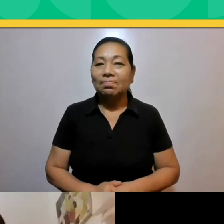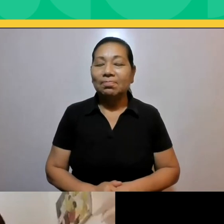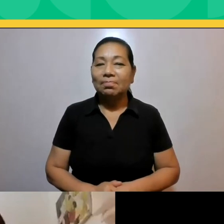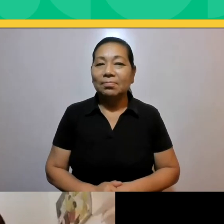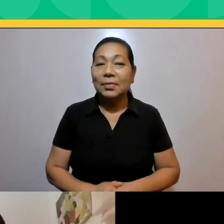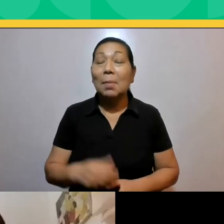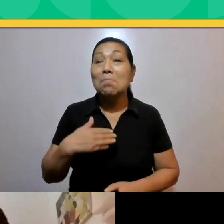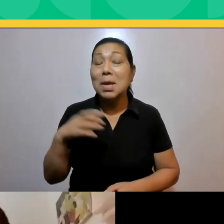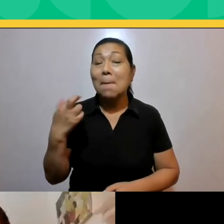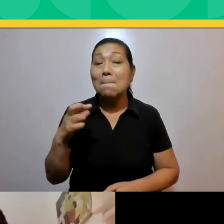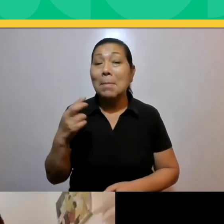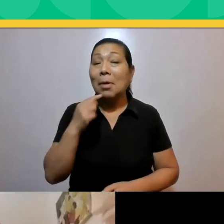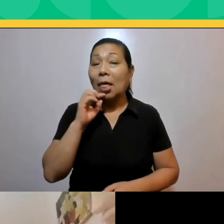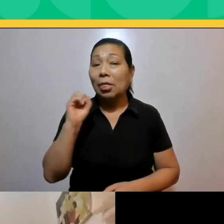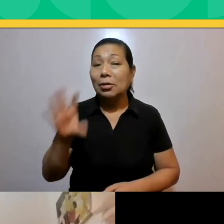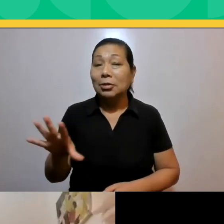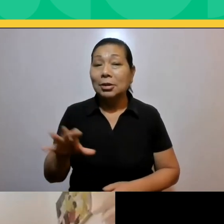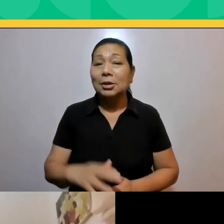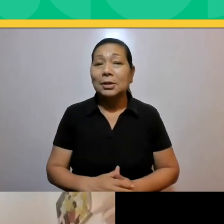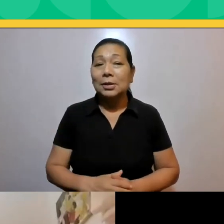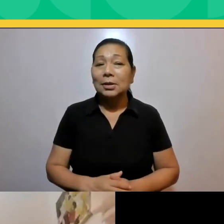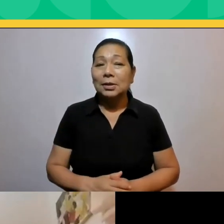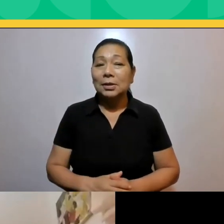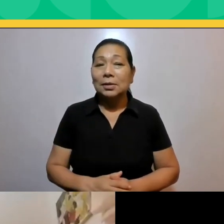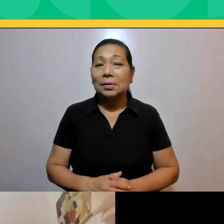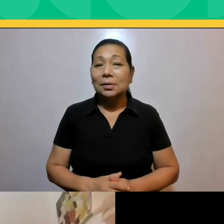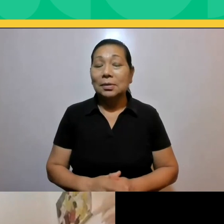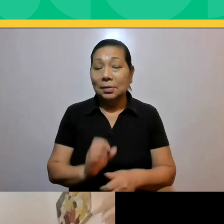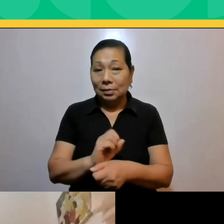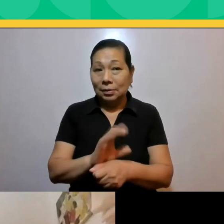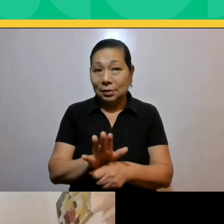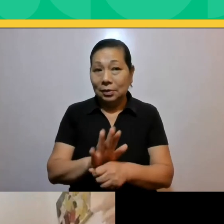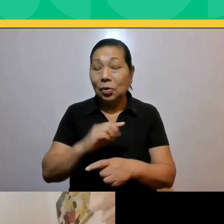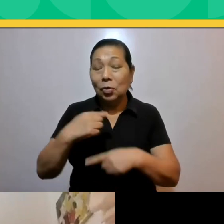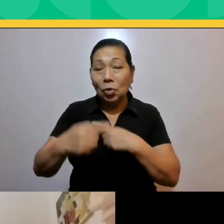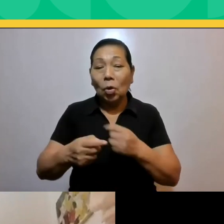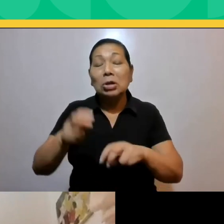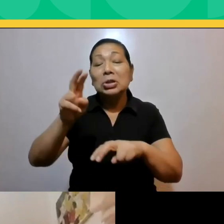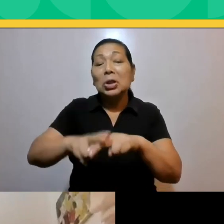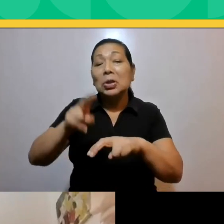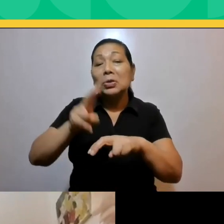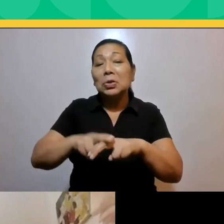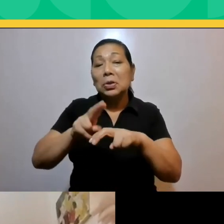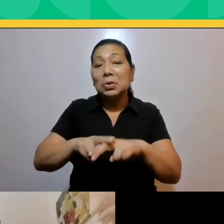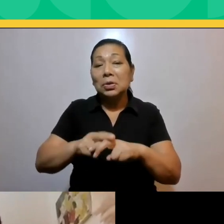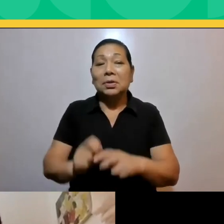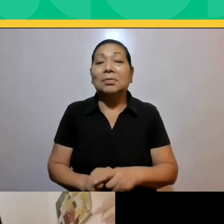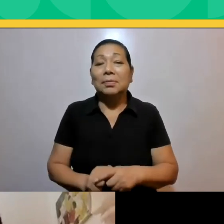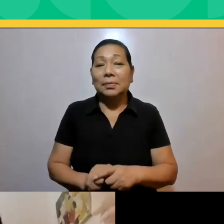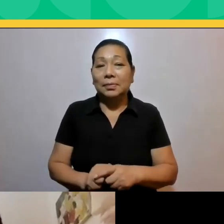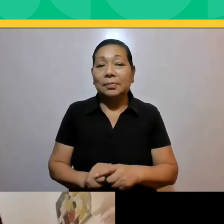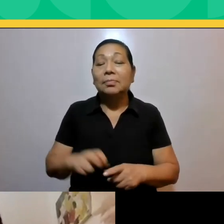A mi papá le dijeron que por pandemia, que anda todo el día sentado